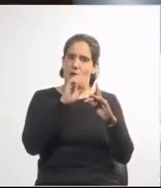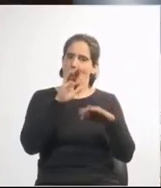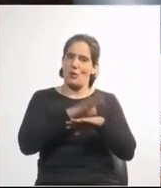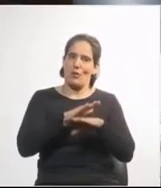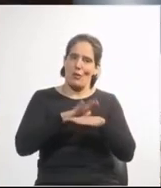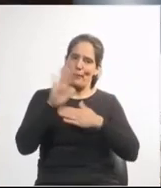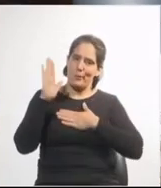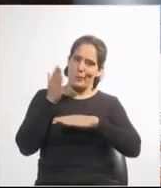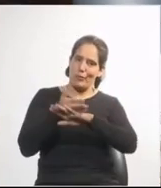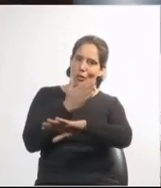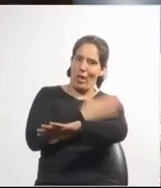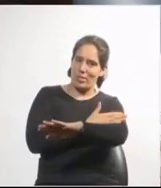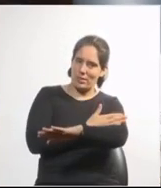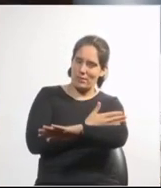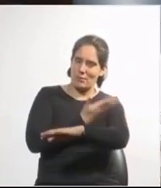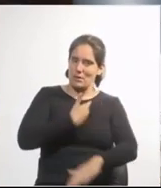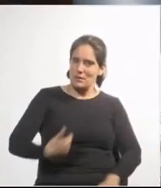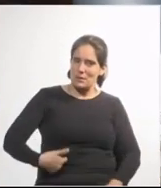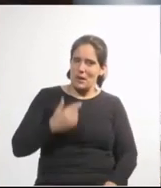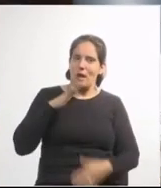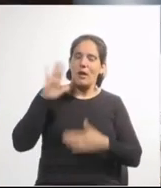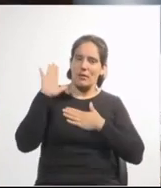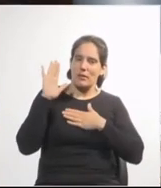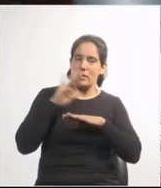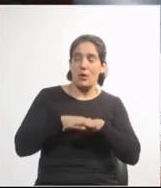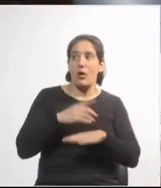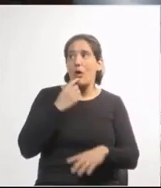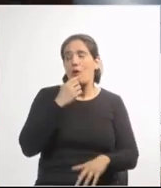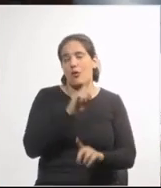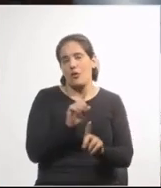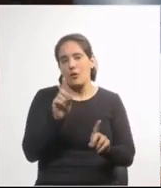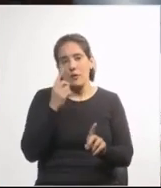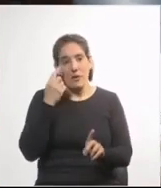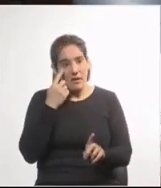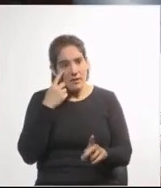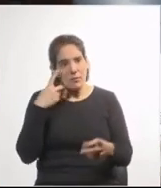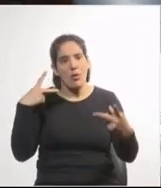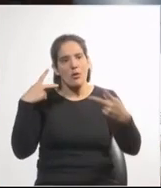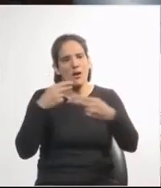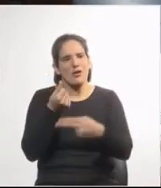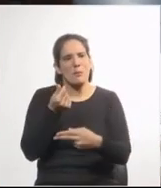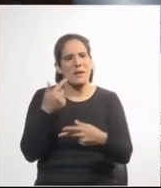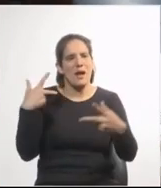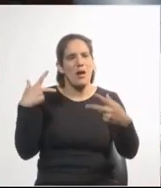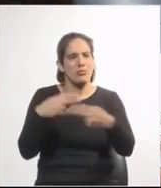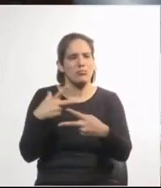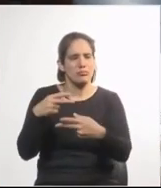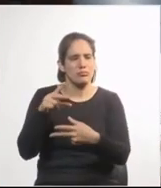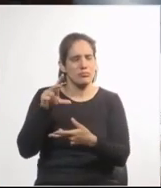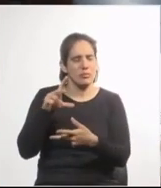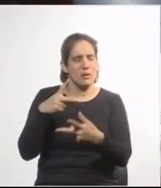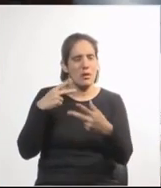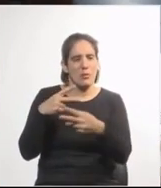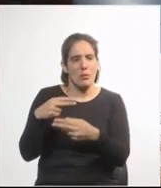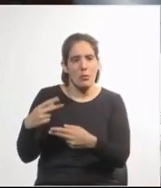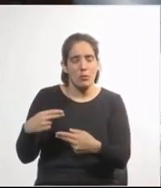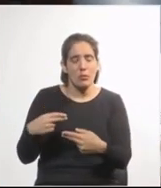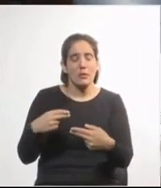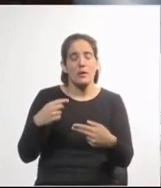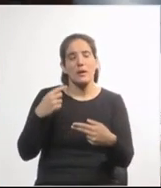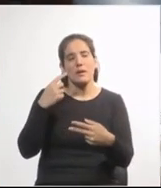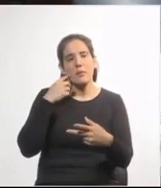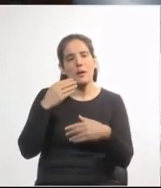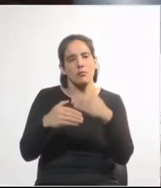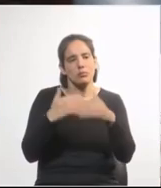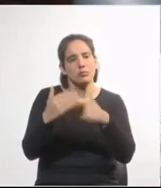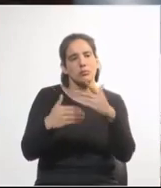compromisos asumidos durante la campaña electoral, el recorte de recursos, y su repercusión en el